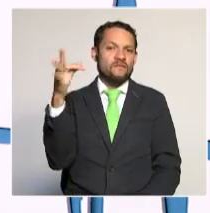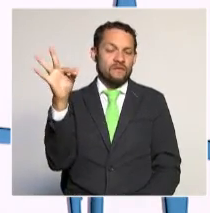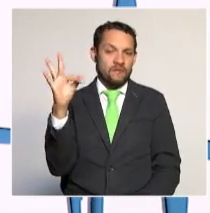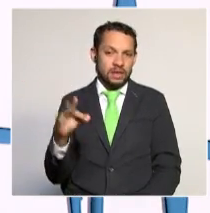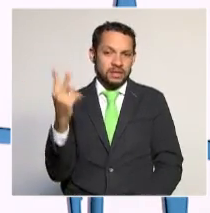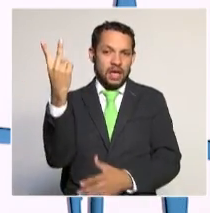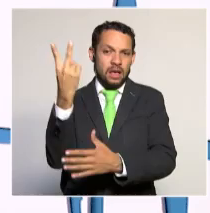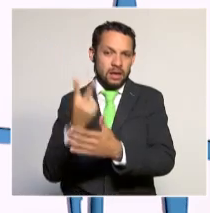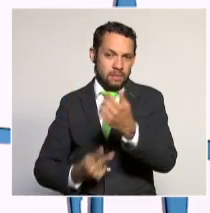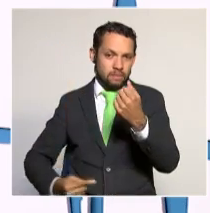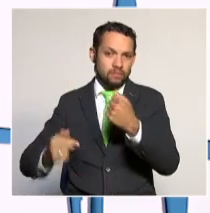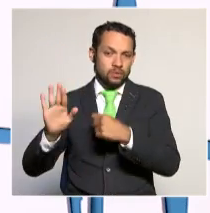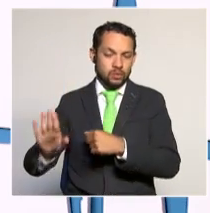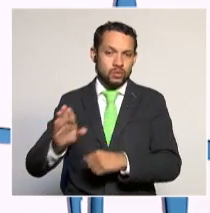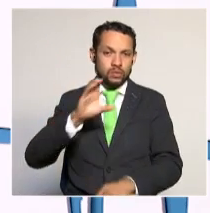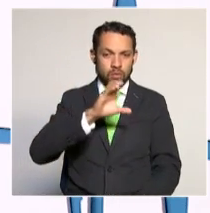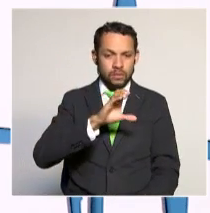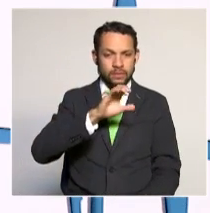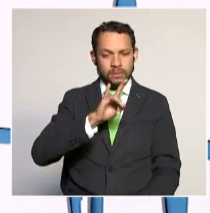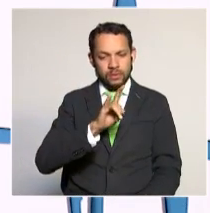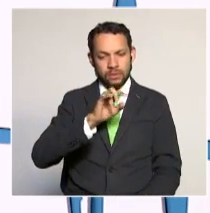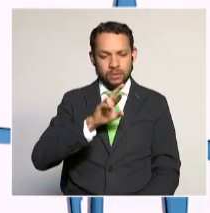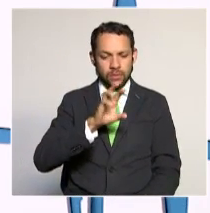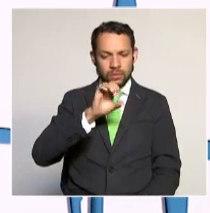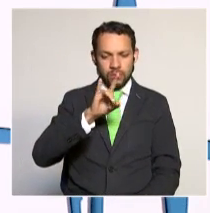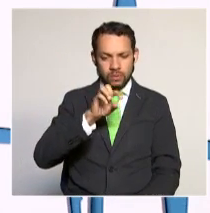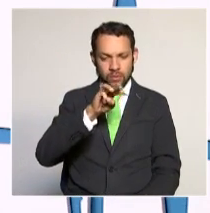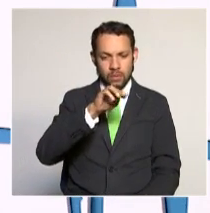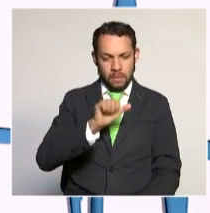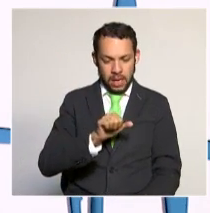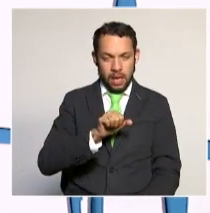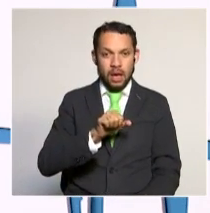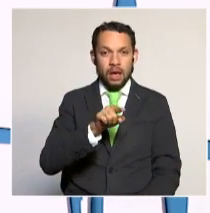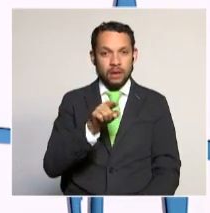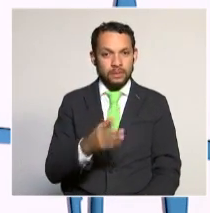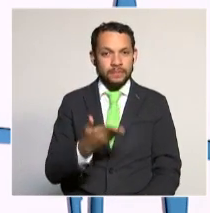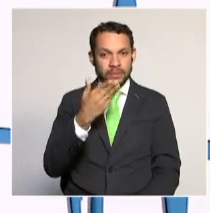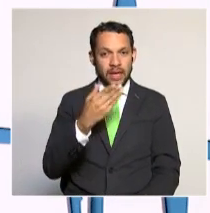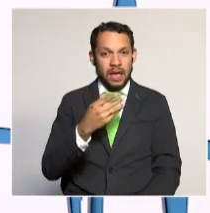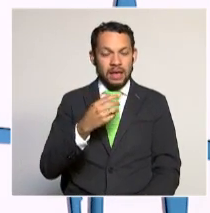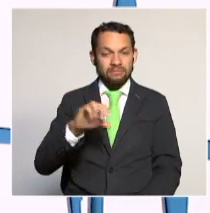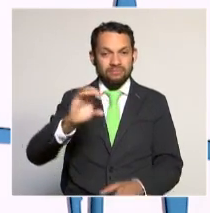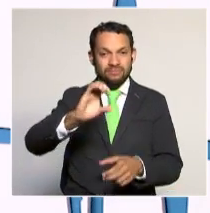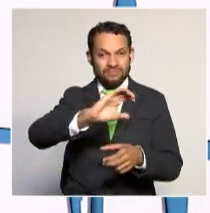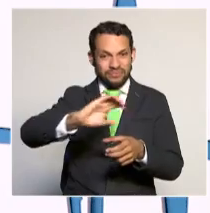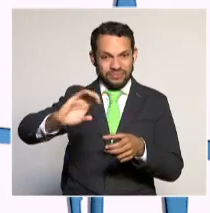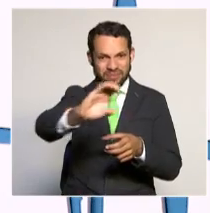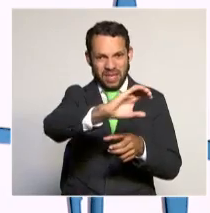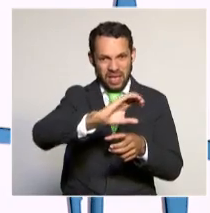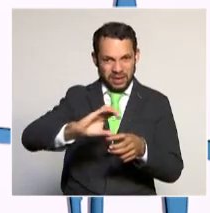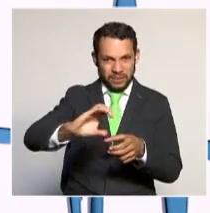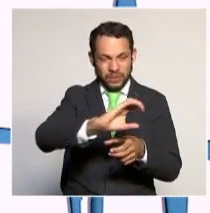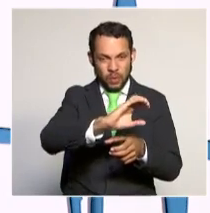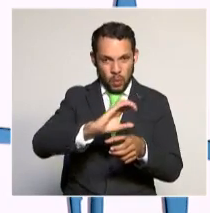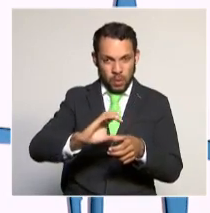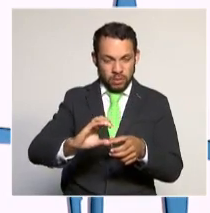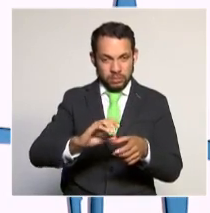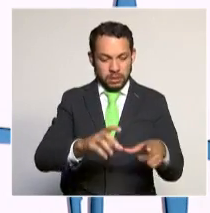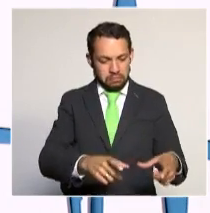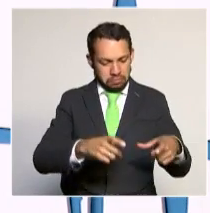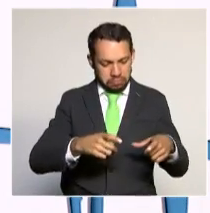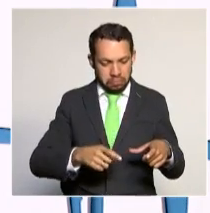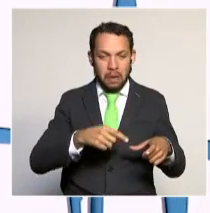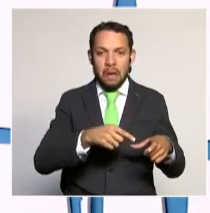encontrado un producto en la cúrcuma cuando lo combinan con la pimienta negra, unos estudios